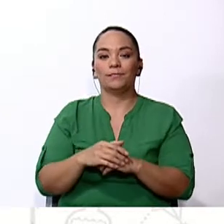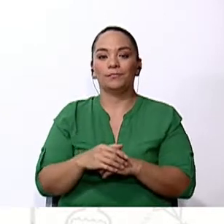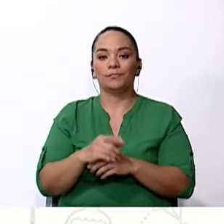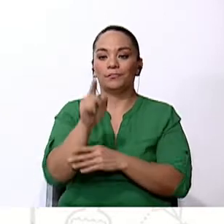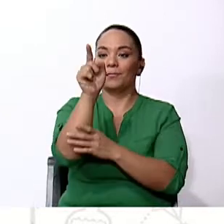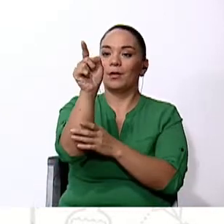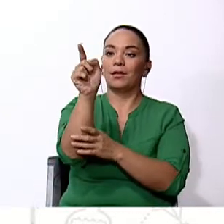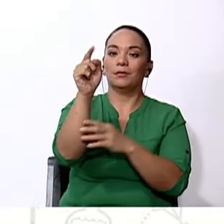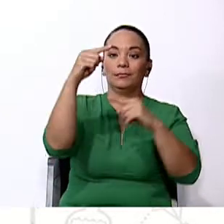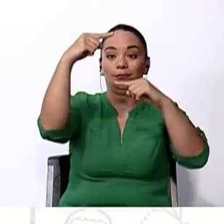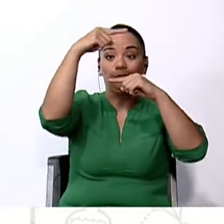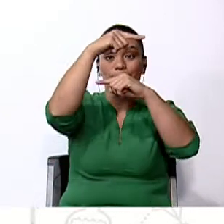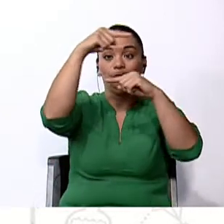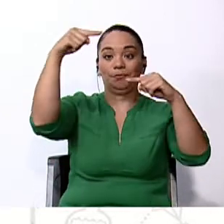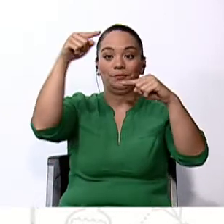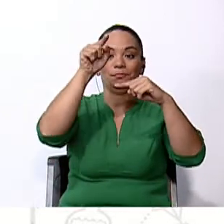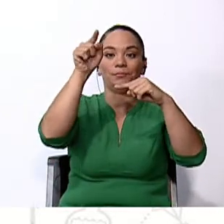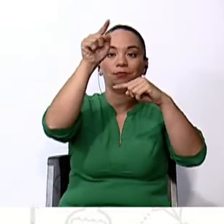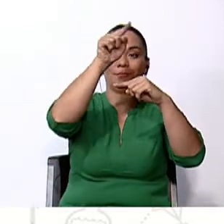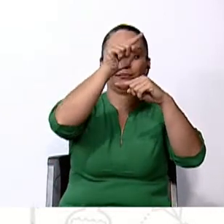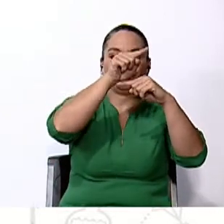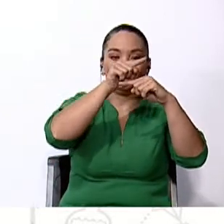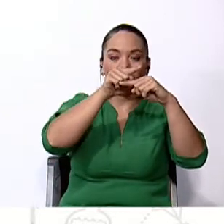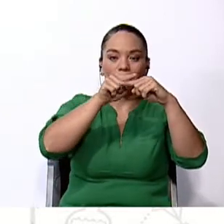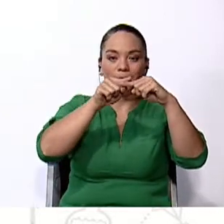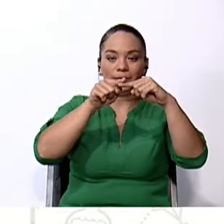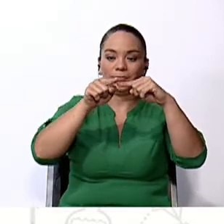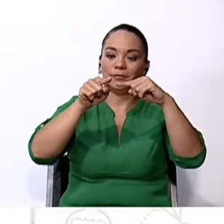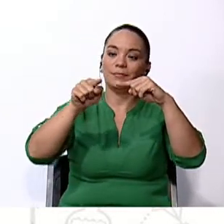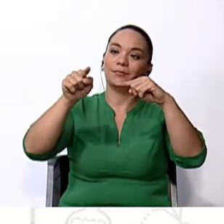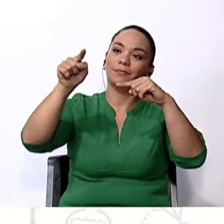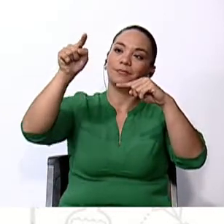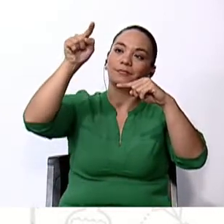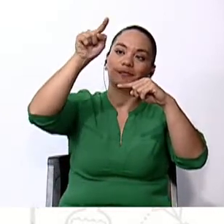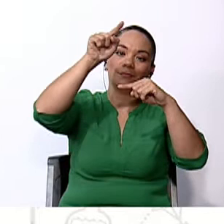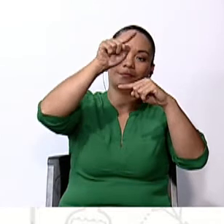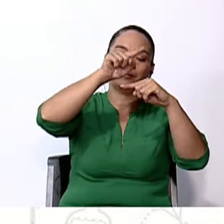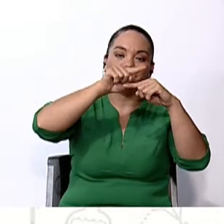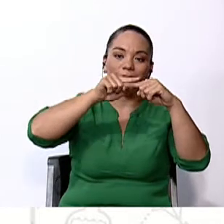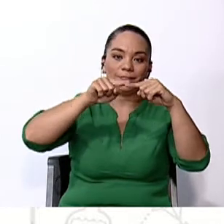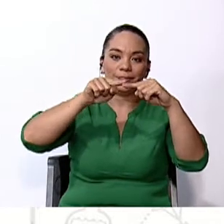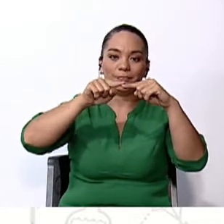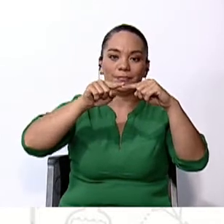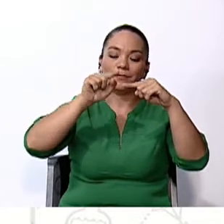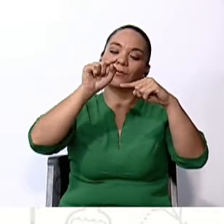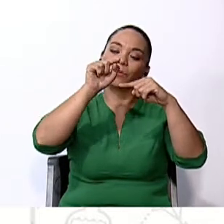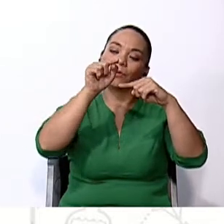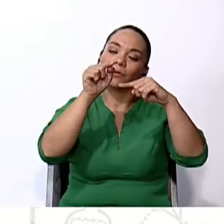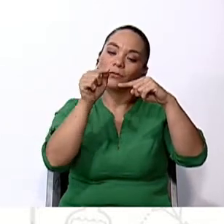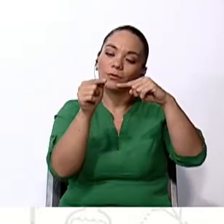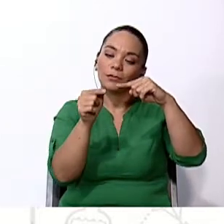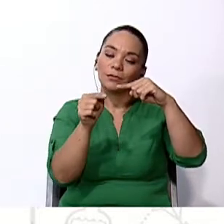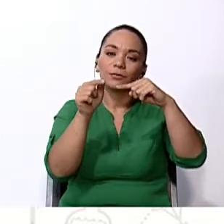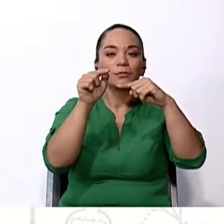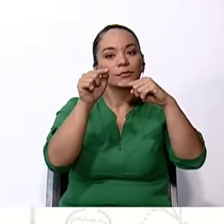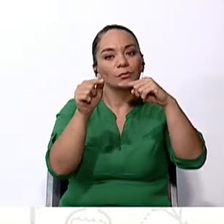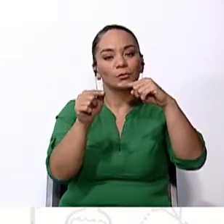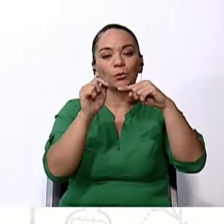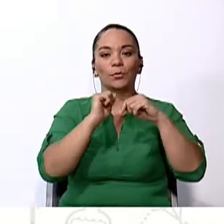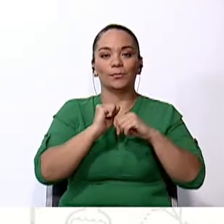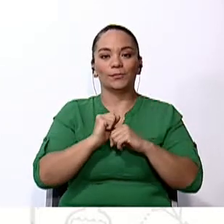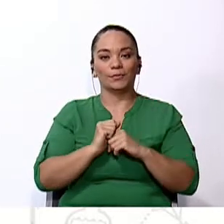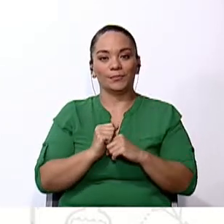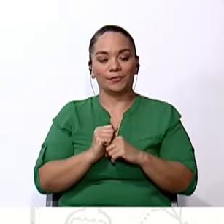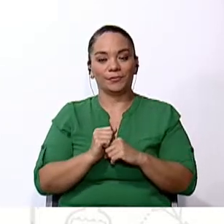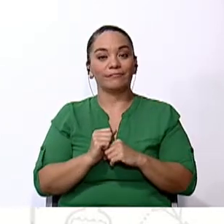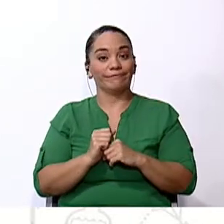Un círculo de arriba hacia abajo de todo el tamaño del renglón y una línea inclinada para